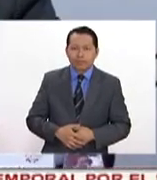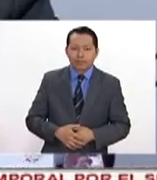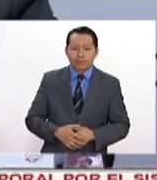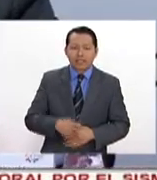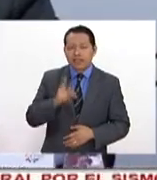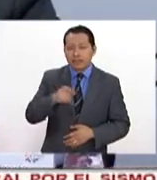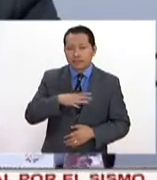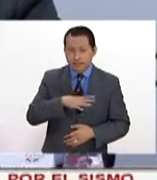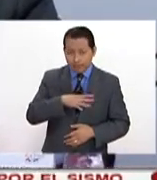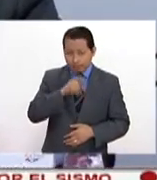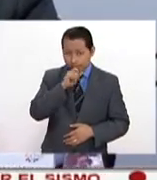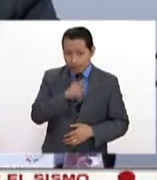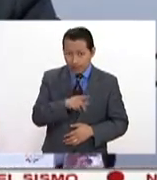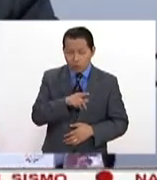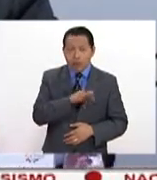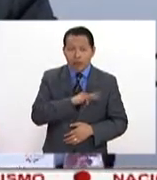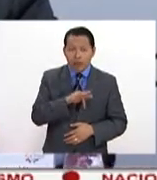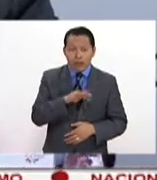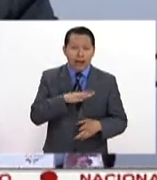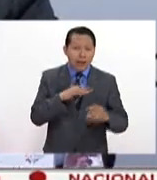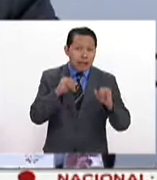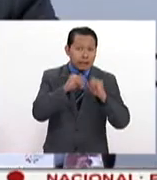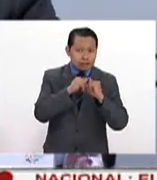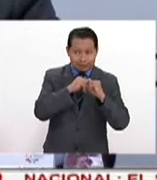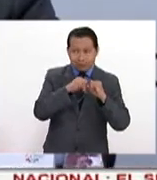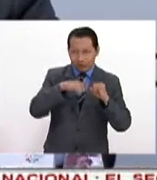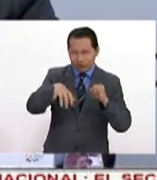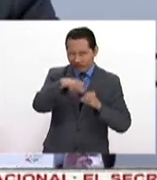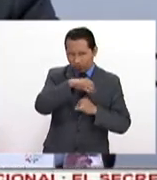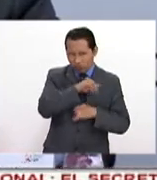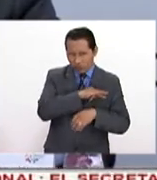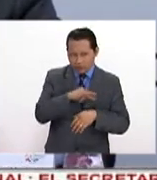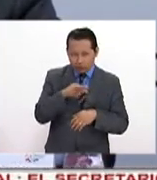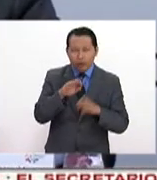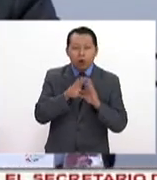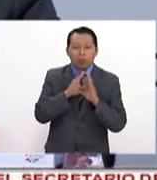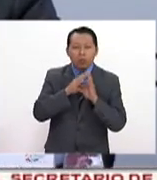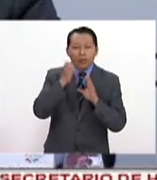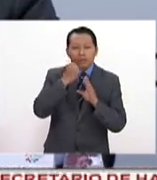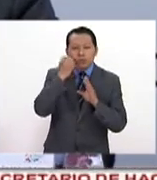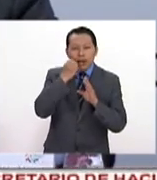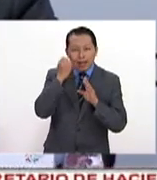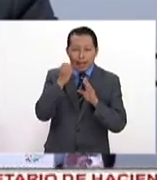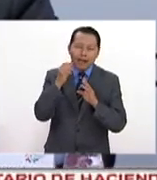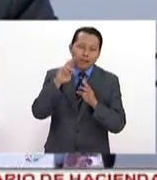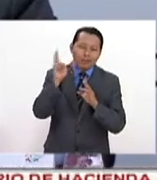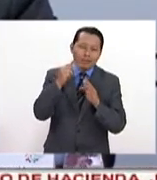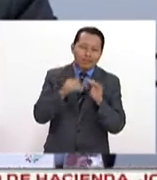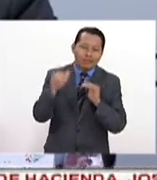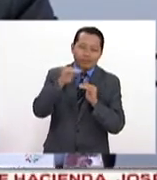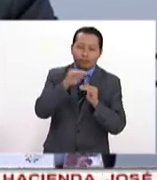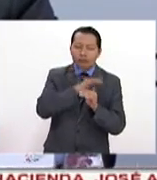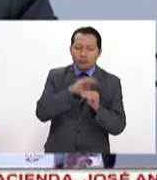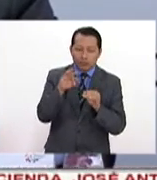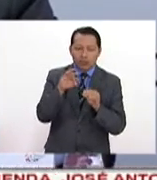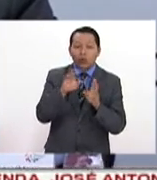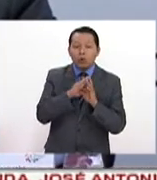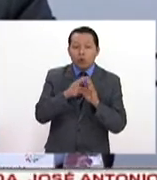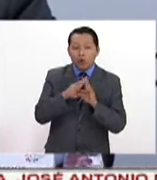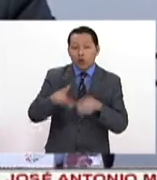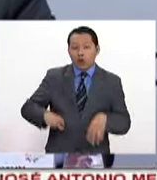Es un hecho que la aportación de las instituciones de educación superior en el quehacer gubernamental